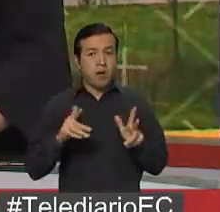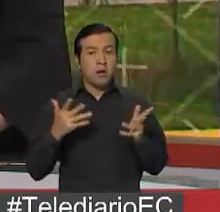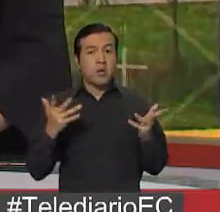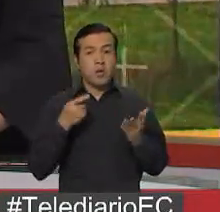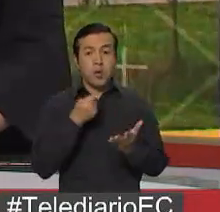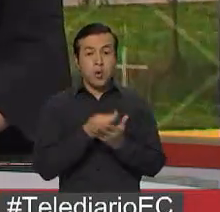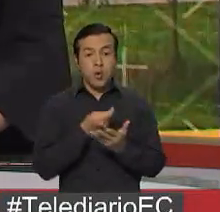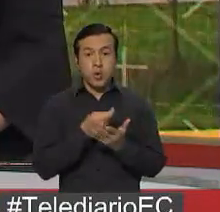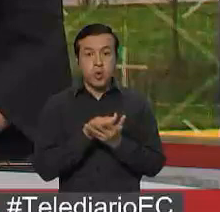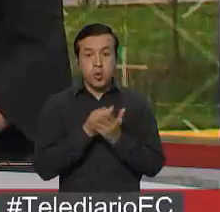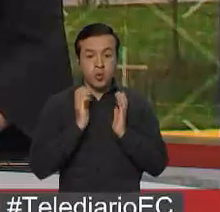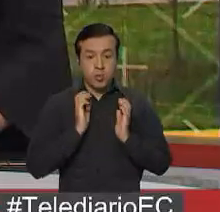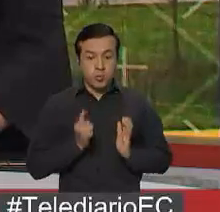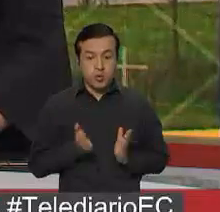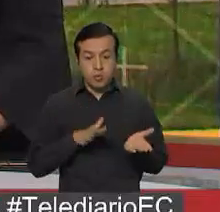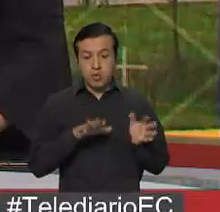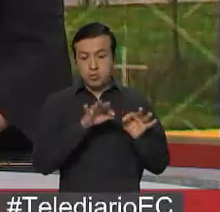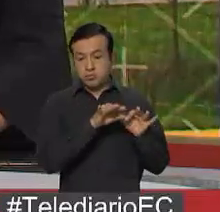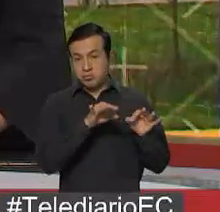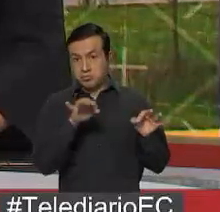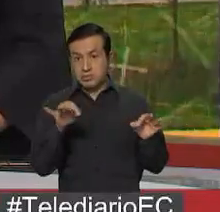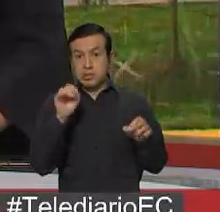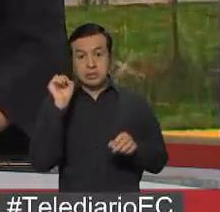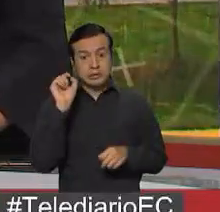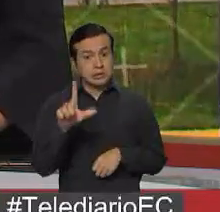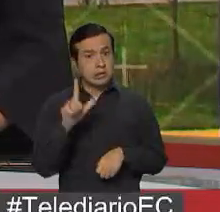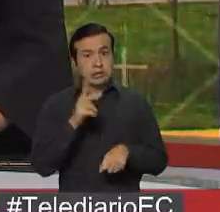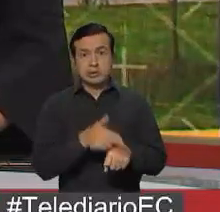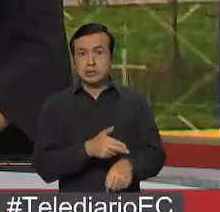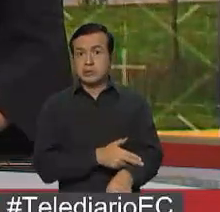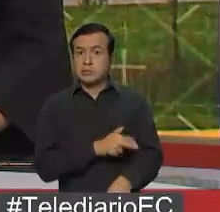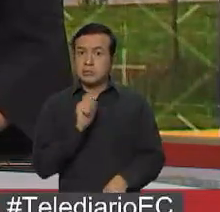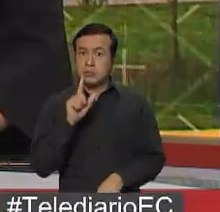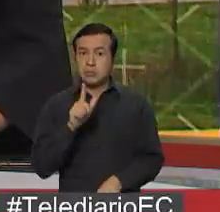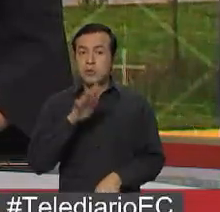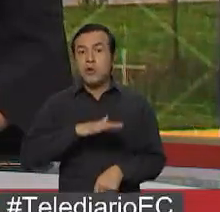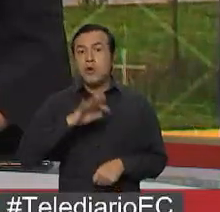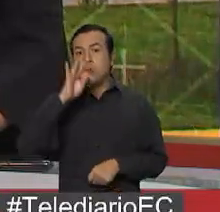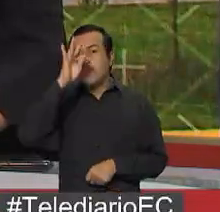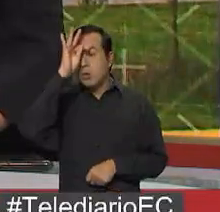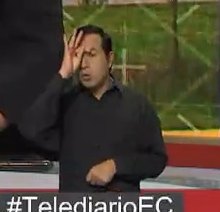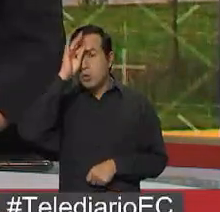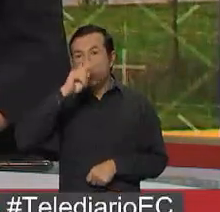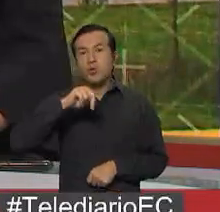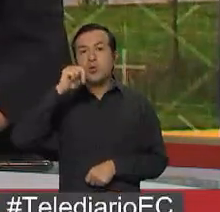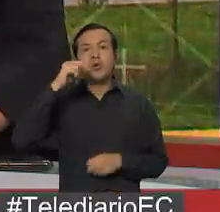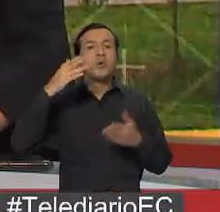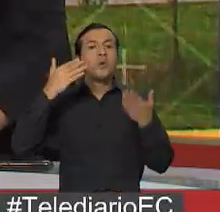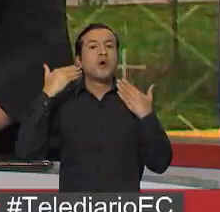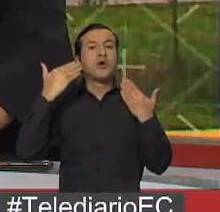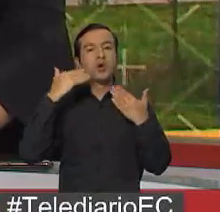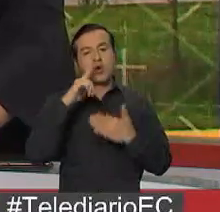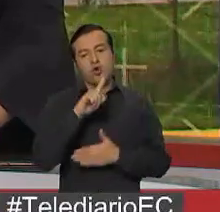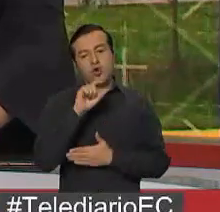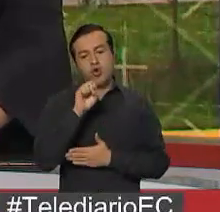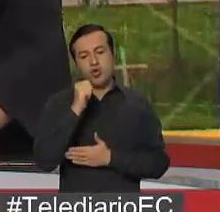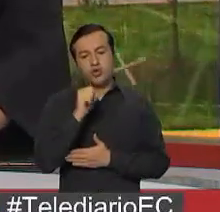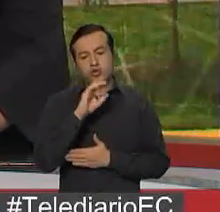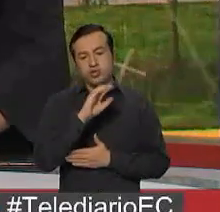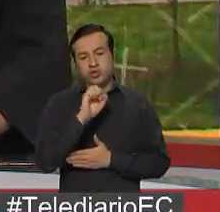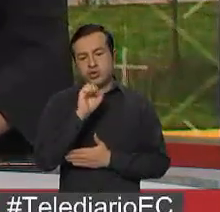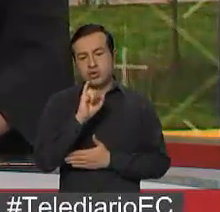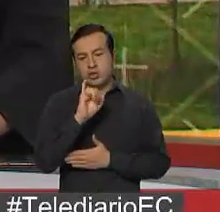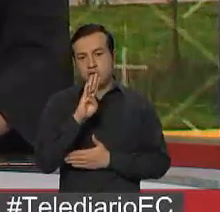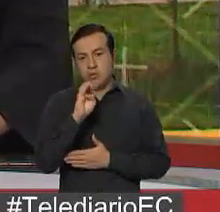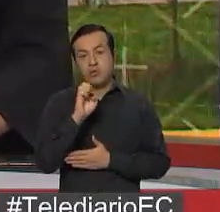compra de bolsas para cadáveres con un aparente sobreprecio en el hospital general del norte de guayaquil los 6 bosh 16 personas fueron